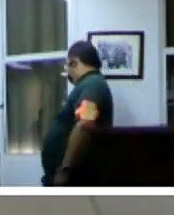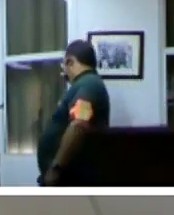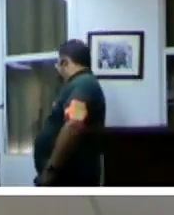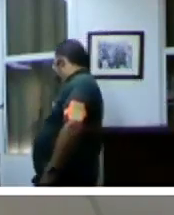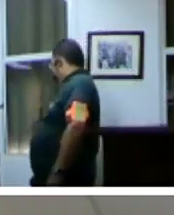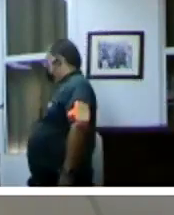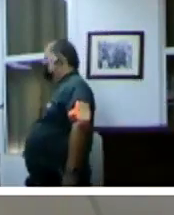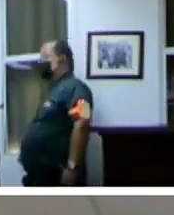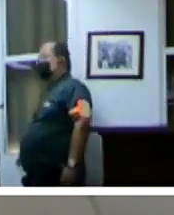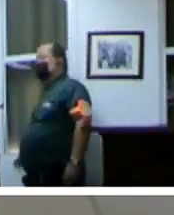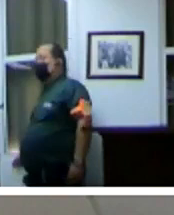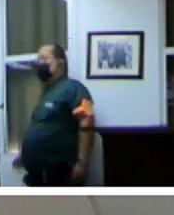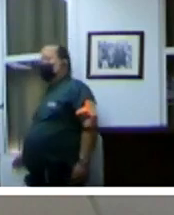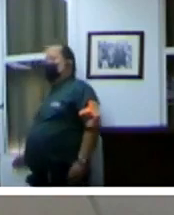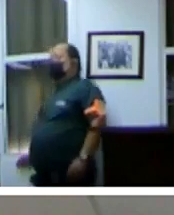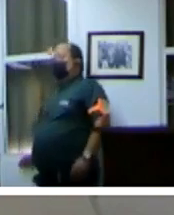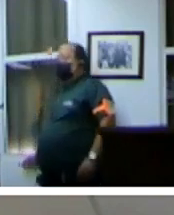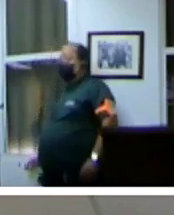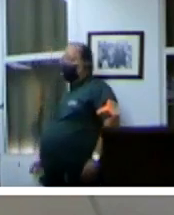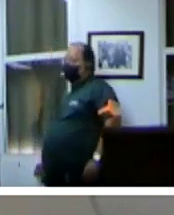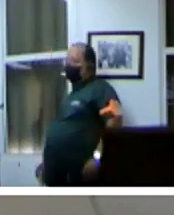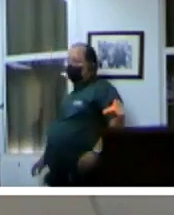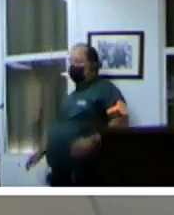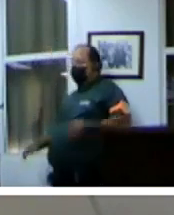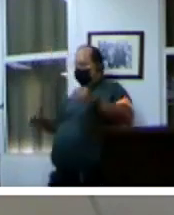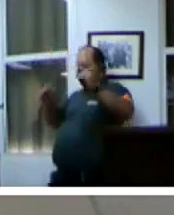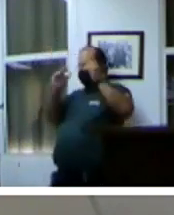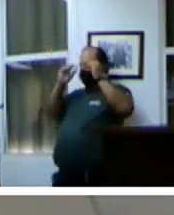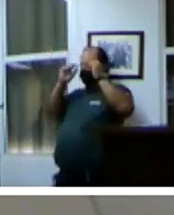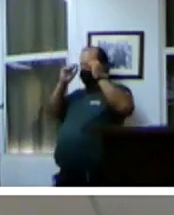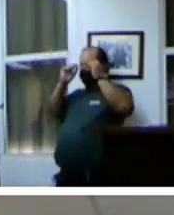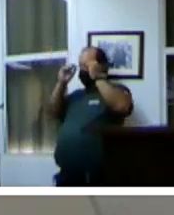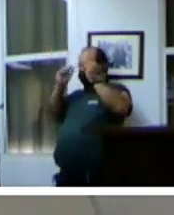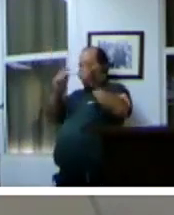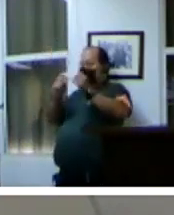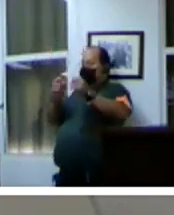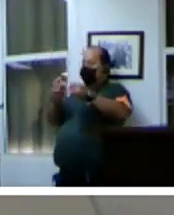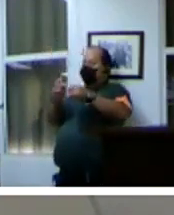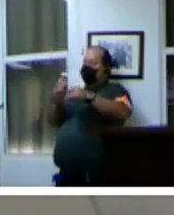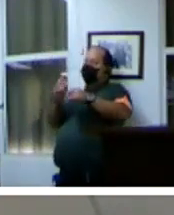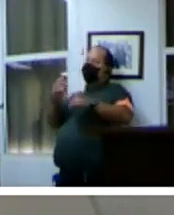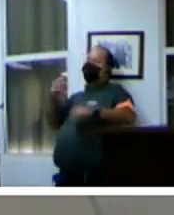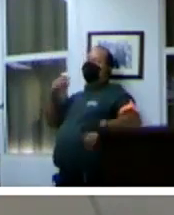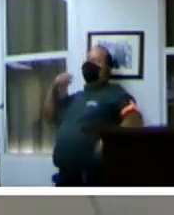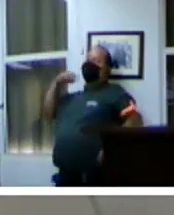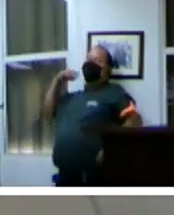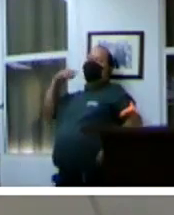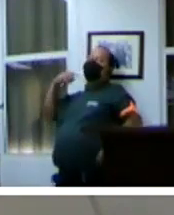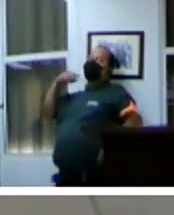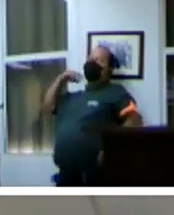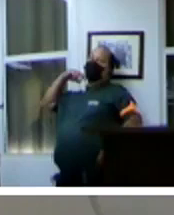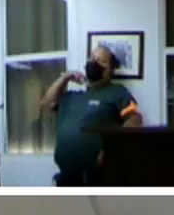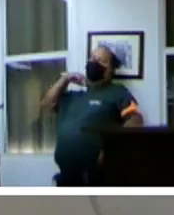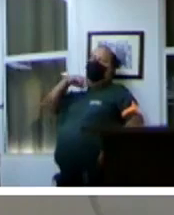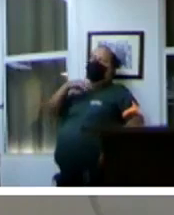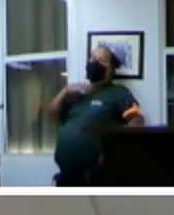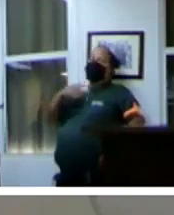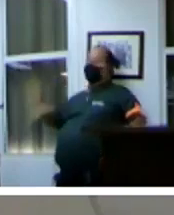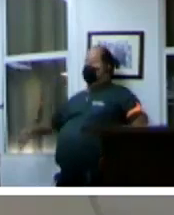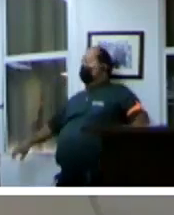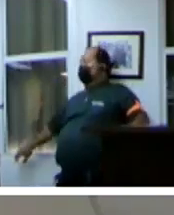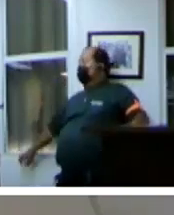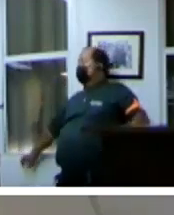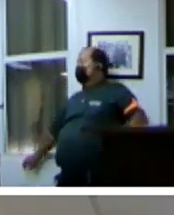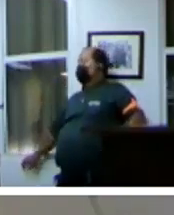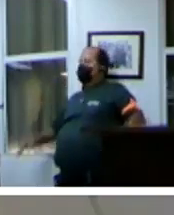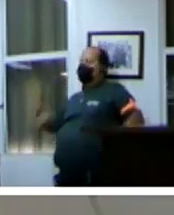mantenimiento en ese momento es una irresponsabilidad porque está en una emergencia cuando la gente necesita electricidad. Cuando